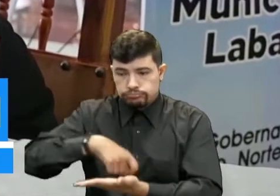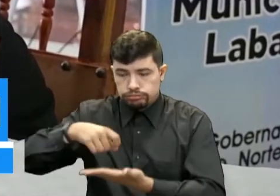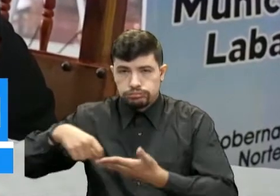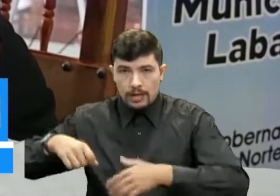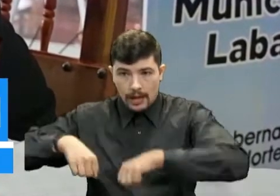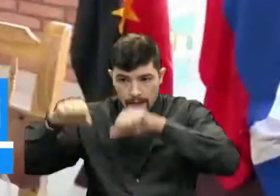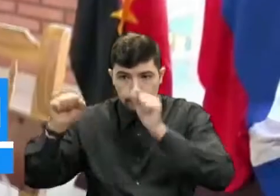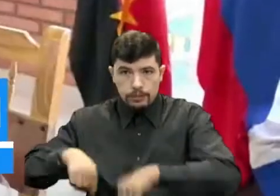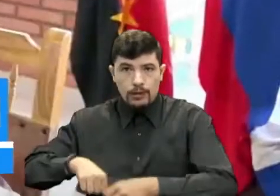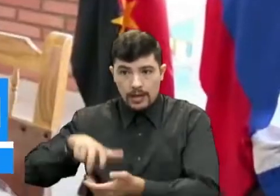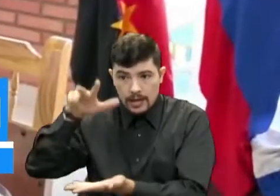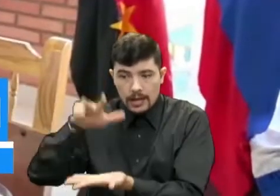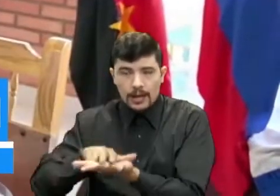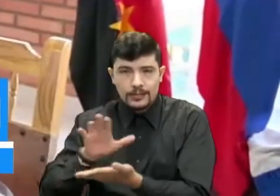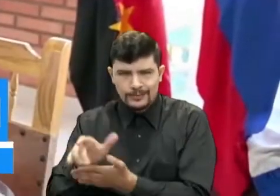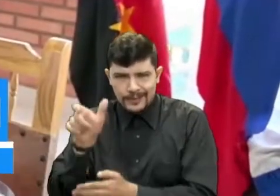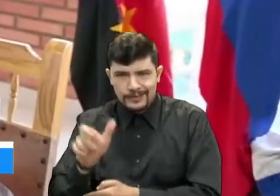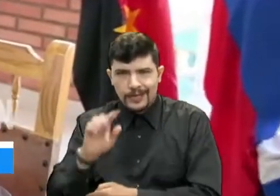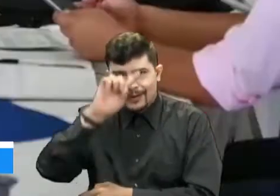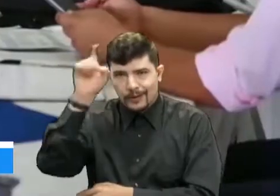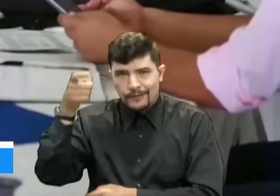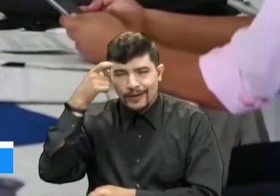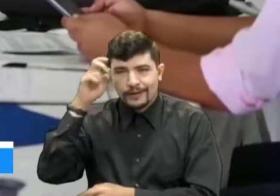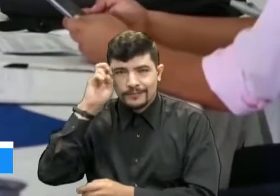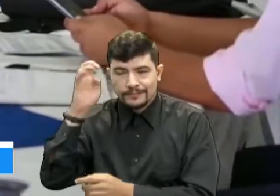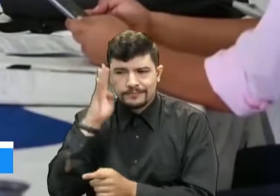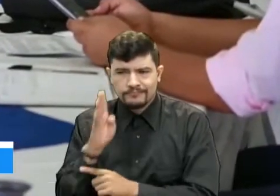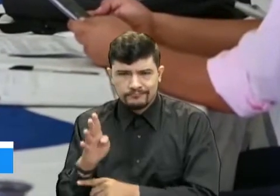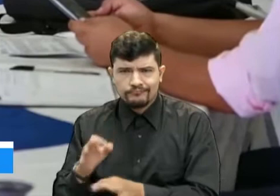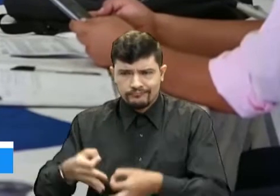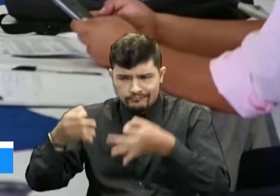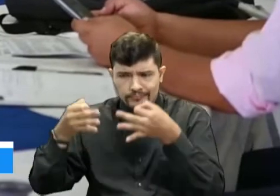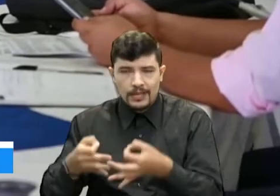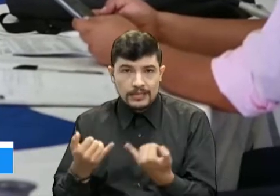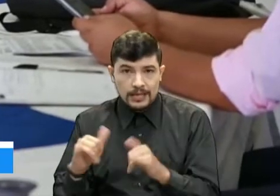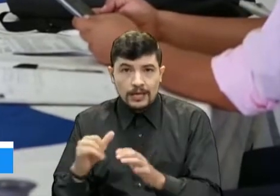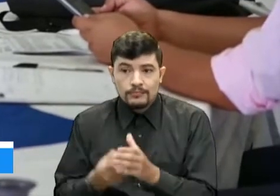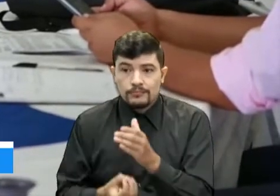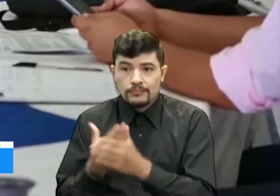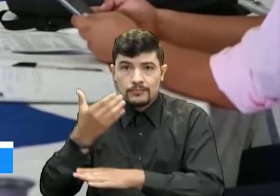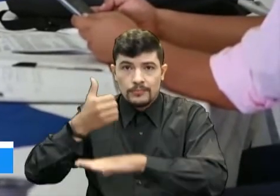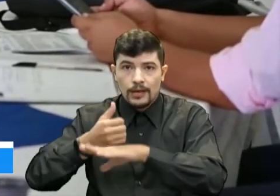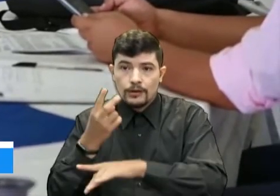Silvano Serrano fue testigo, ya se ha logrado constituir 2 nuevas asociaciones municipales.